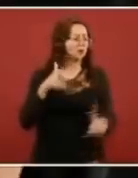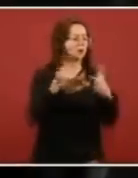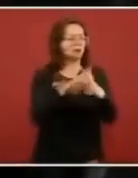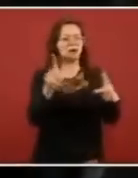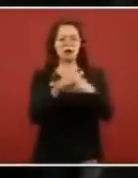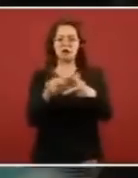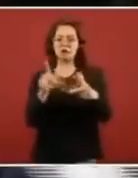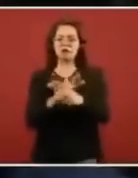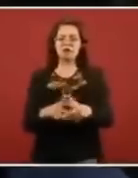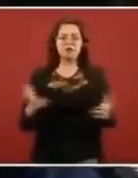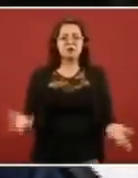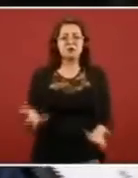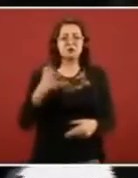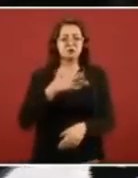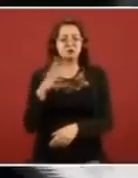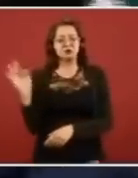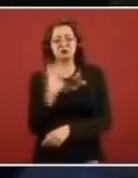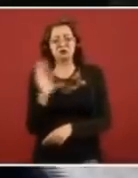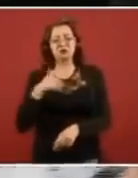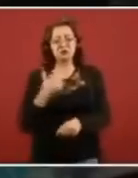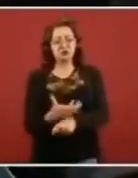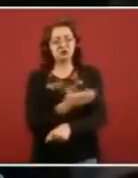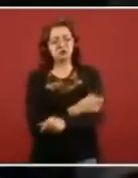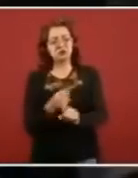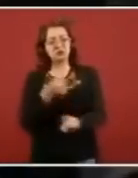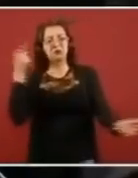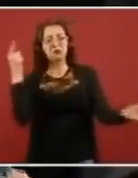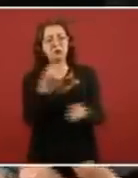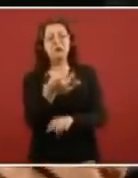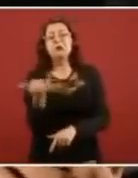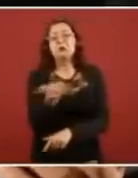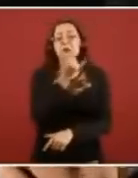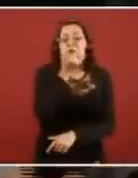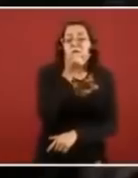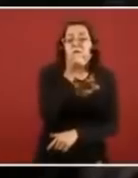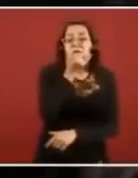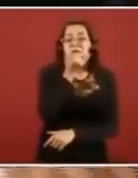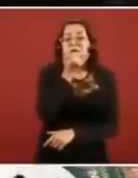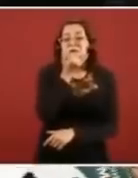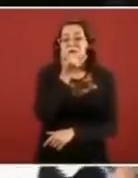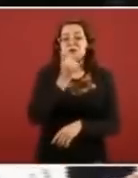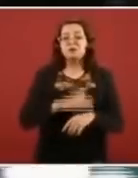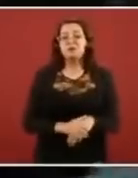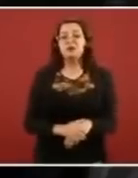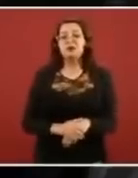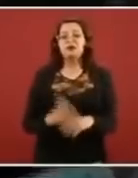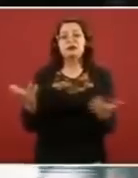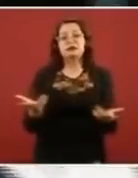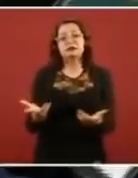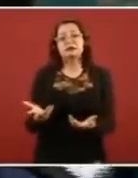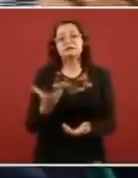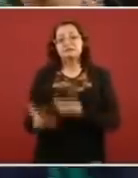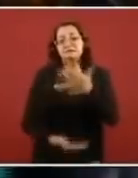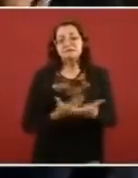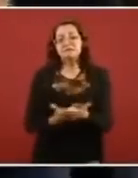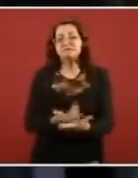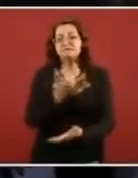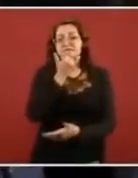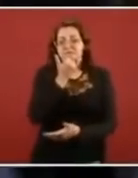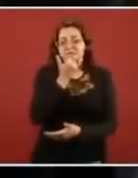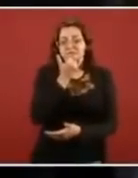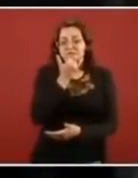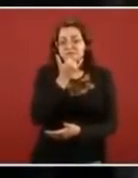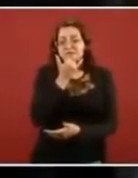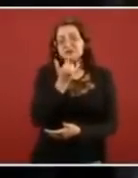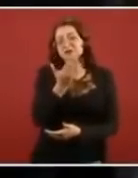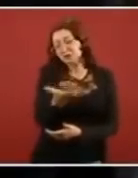si ofendí a mi compañero, le pido una disculpa. Y pues espero que me perdone y espero que me disculpe usted,